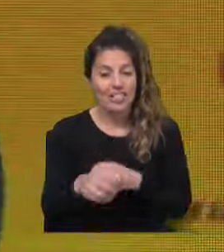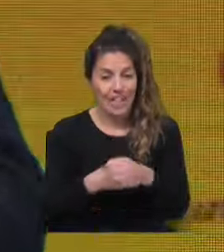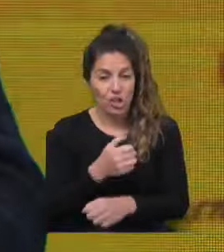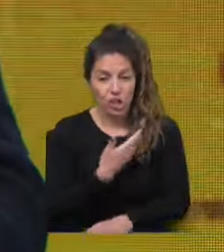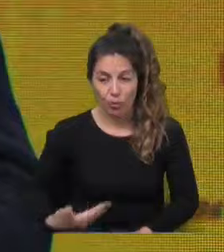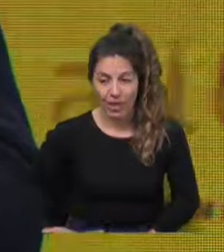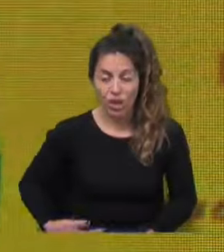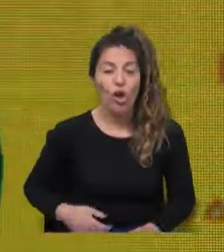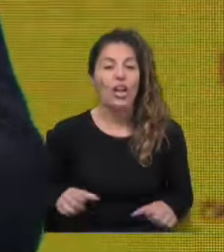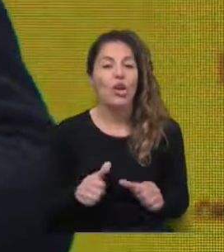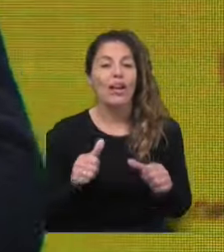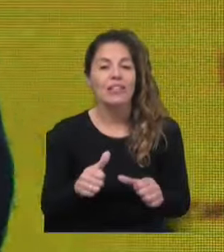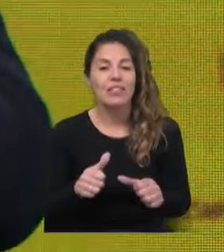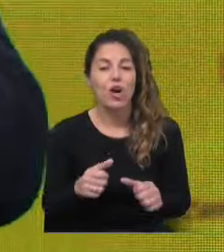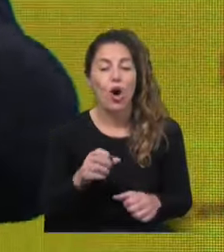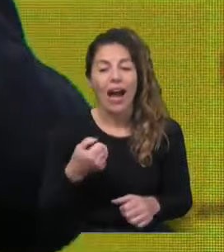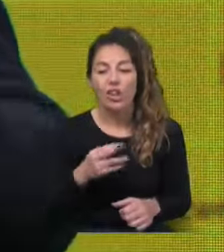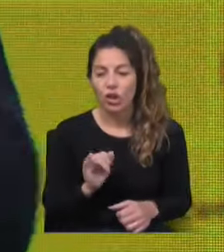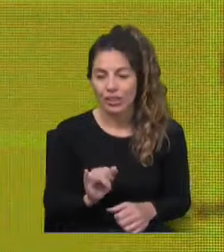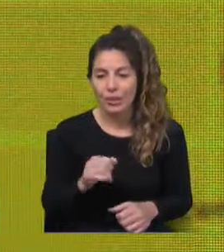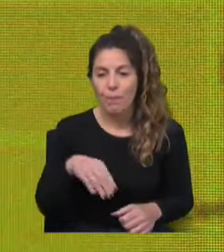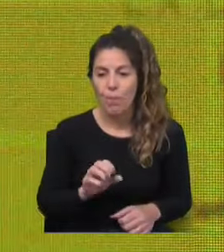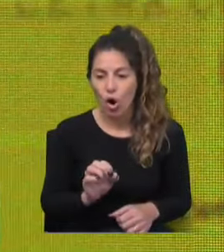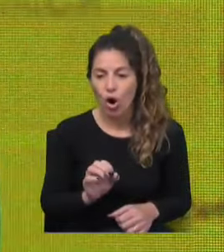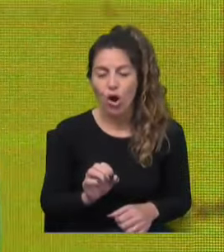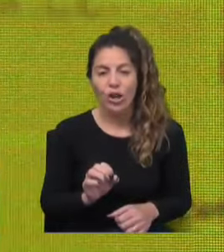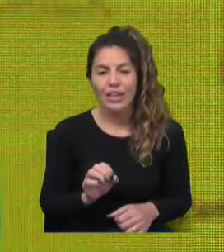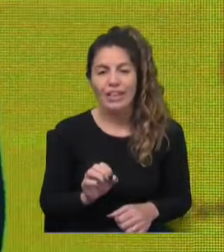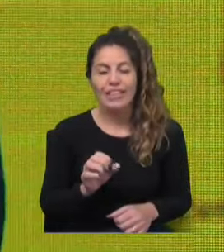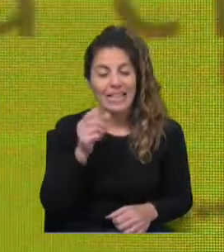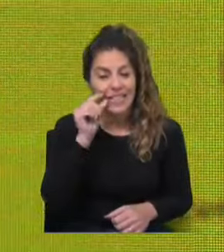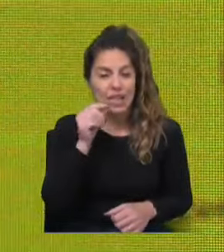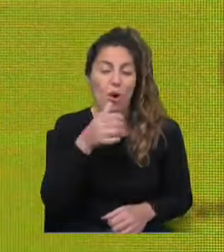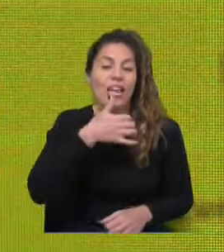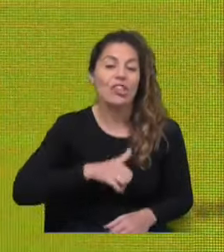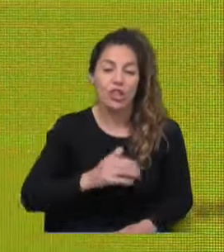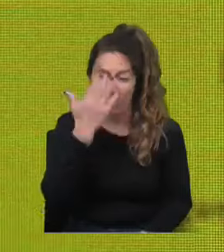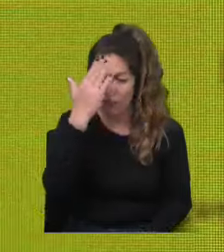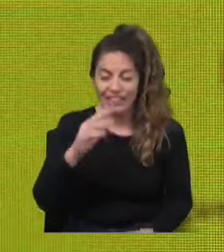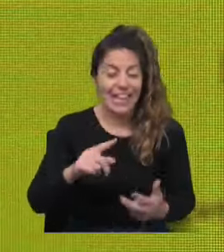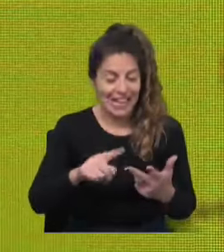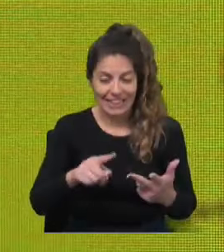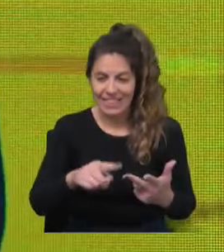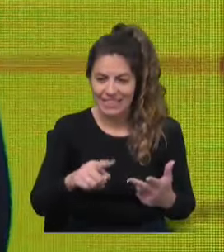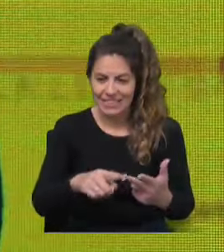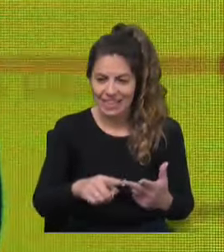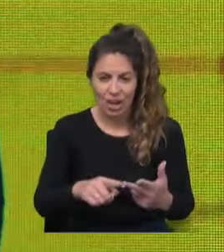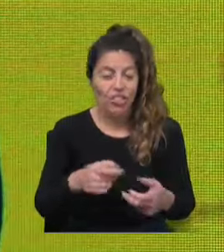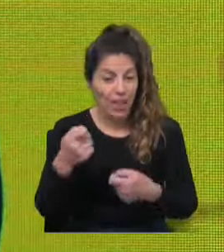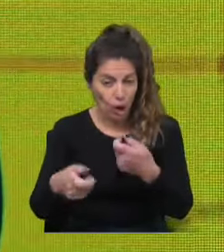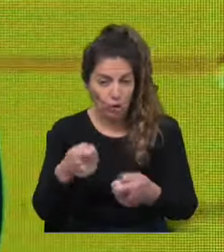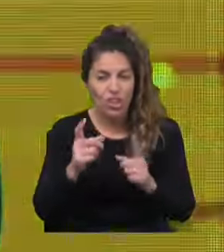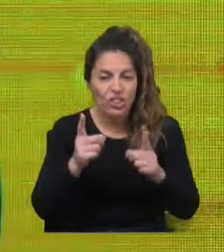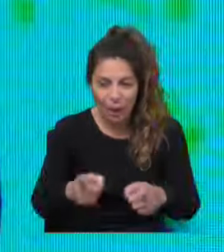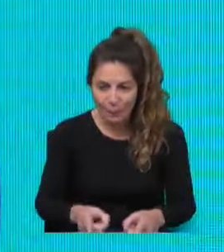y lo que ha sido el astorismo y el sereñismo en la historia del Frente Amplio. Y la tercera pata de contribución